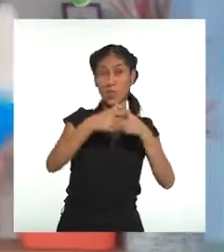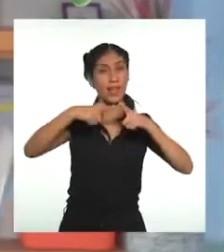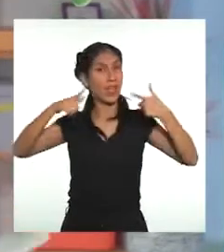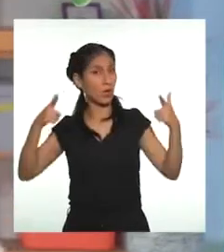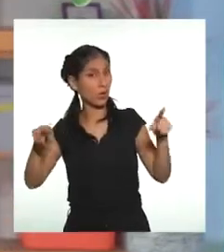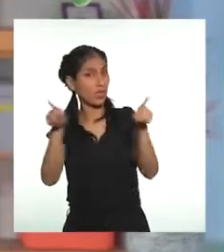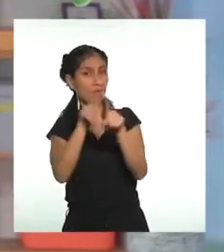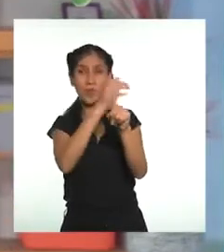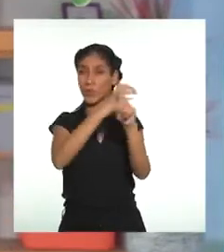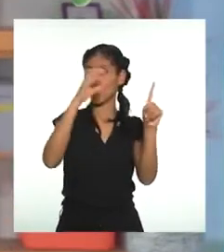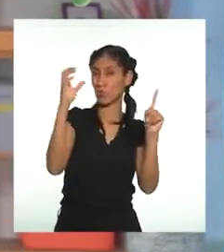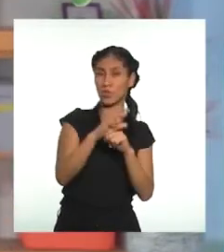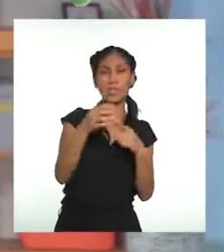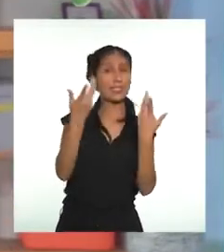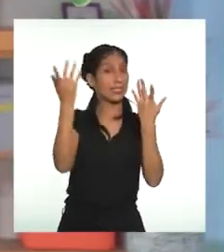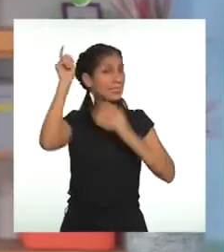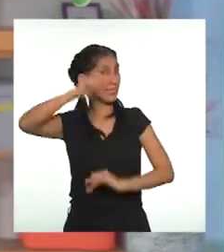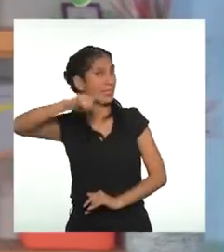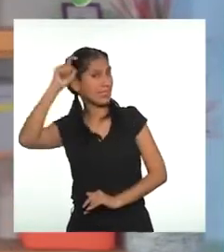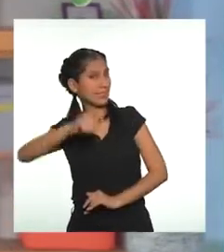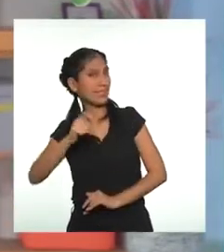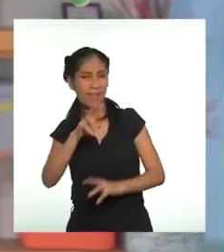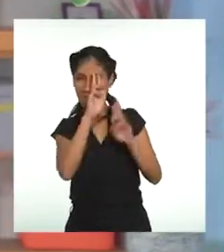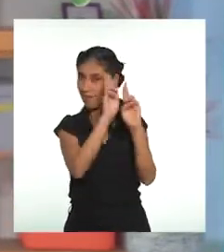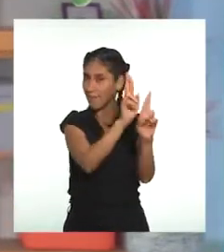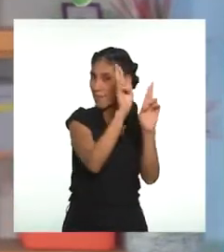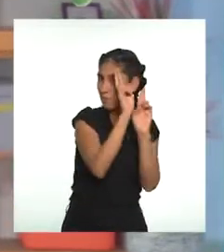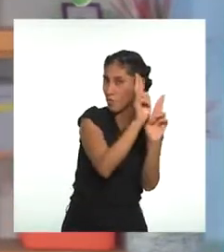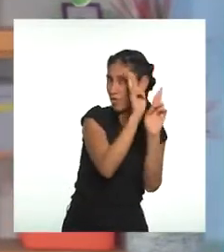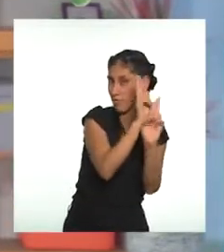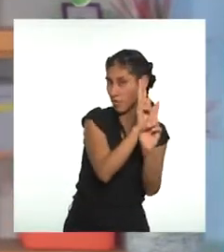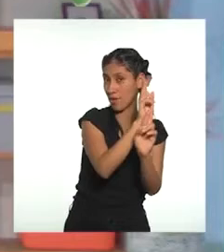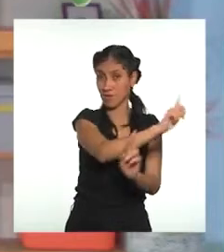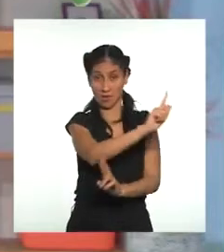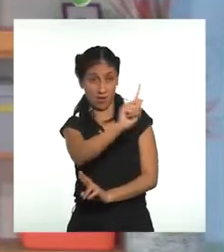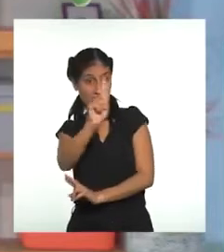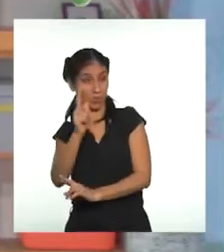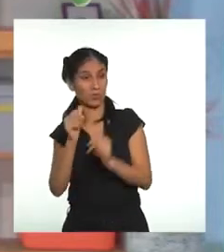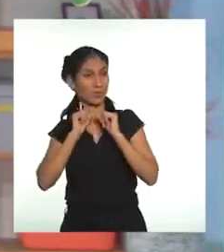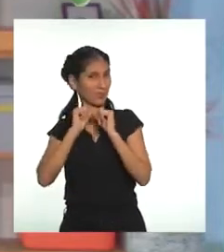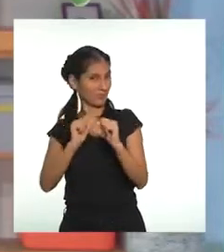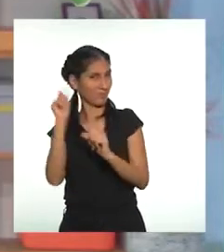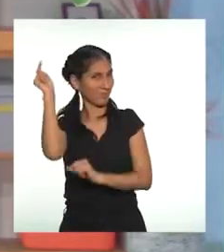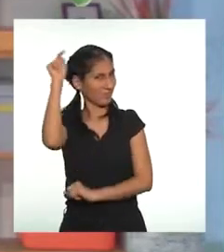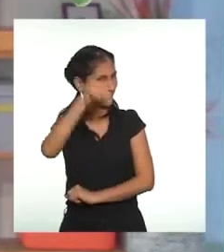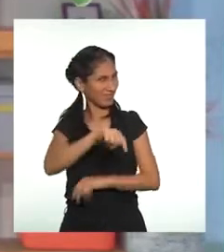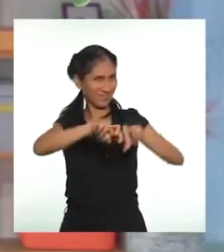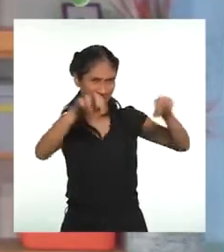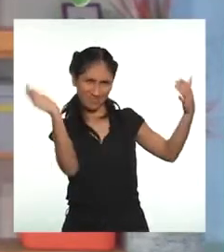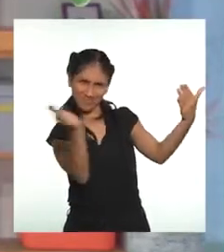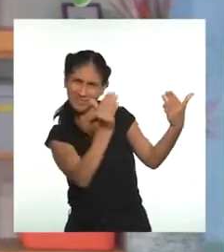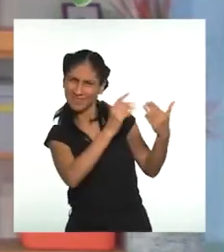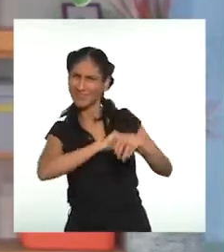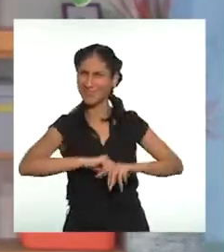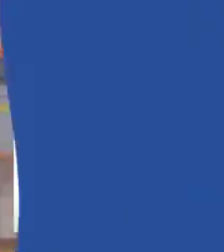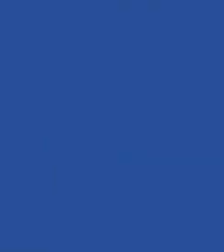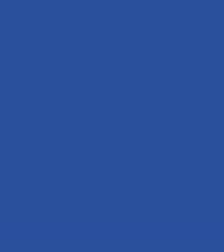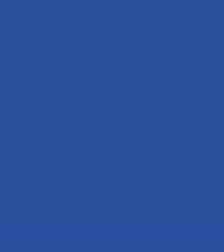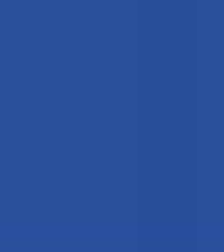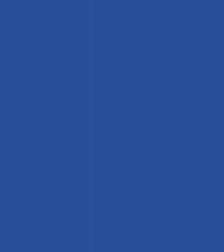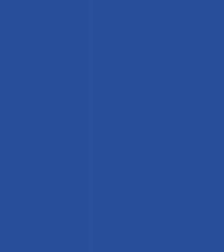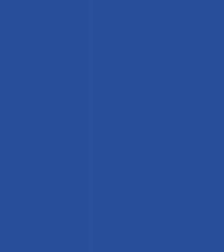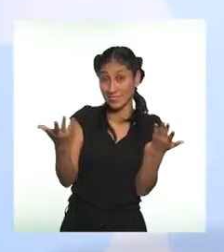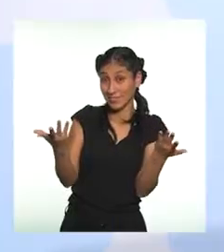costumbres, lenguas y culturas. Y es necesario respetar sus particularidades. Sigamos con esta investigación.